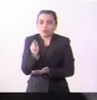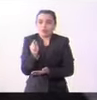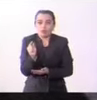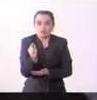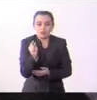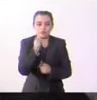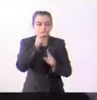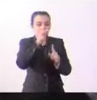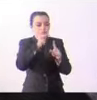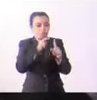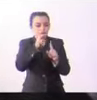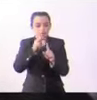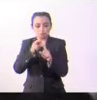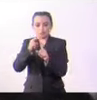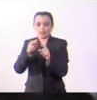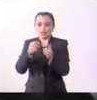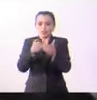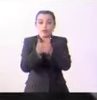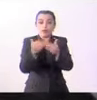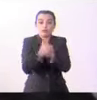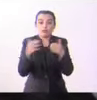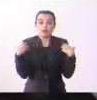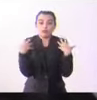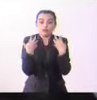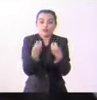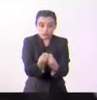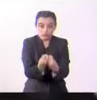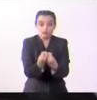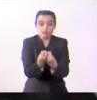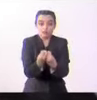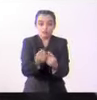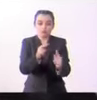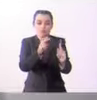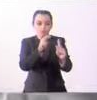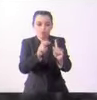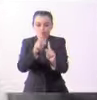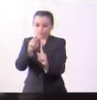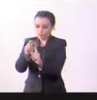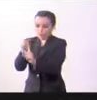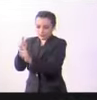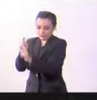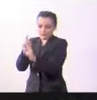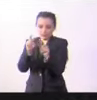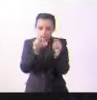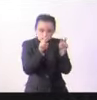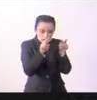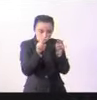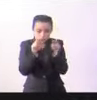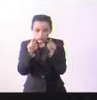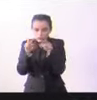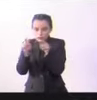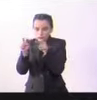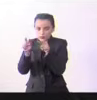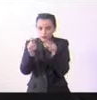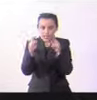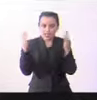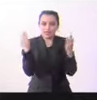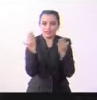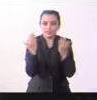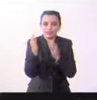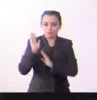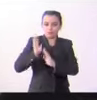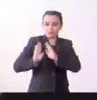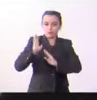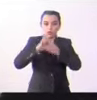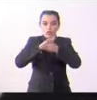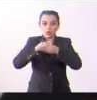caracterizar la problemática social y a partir de esa caracterización configurar una novela o un cuento.